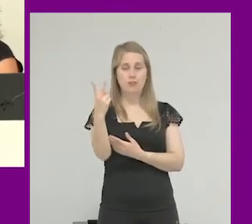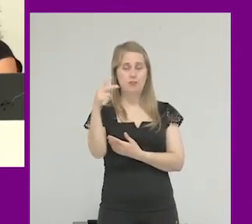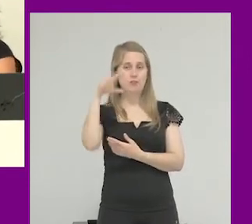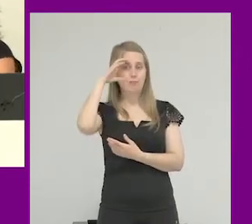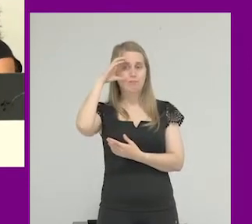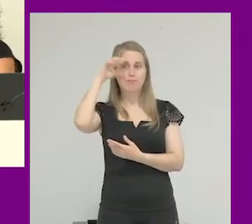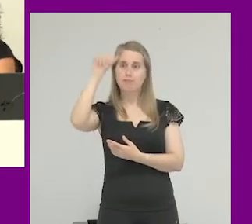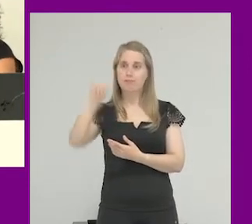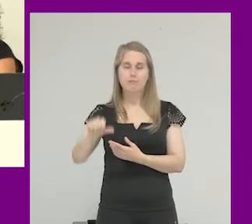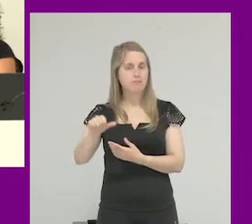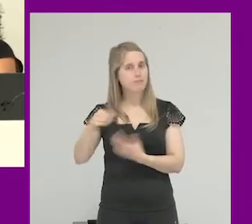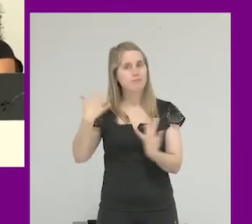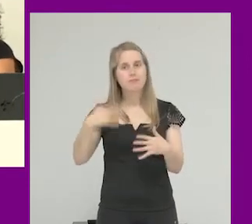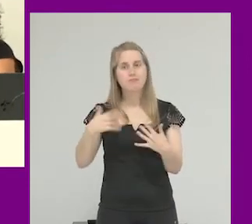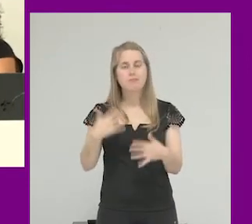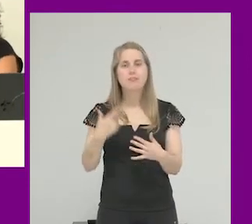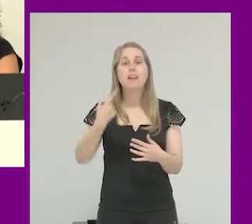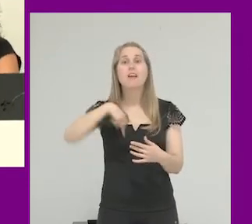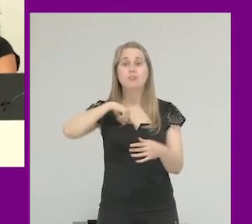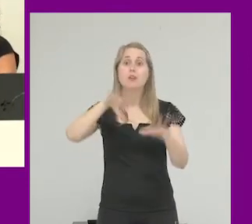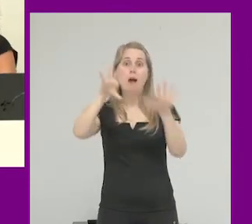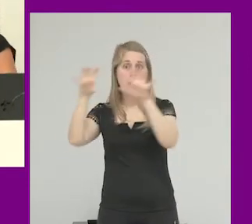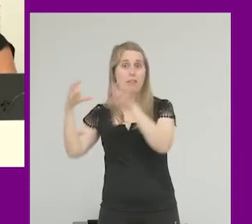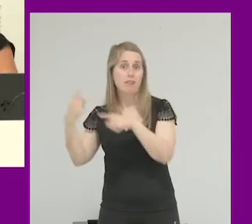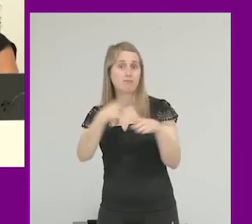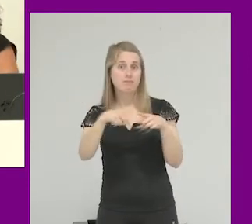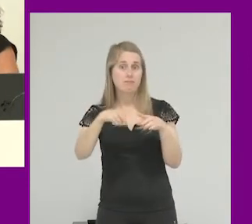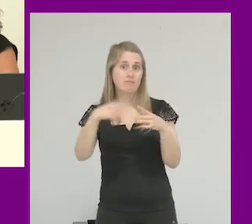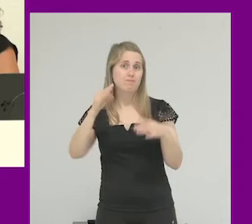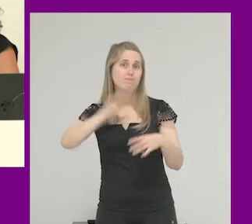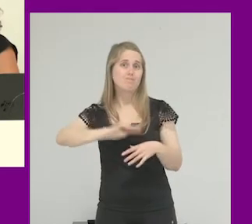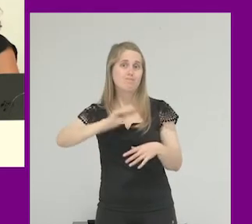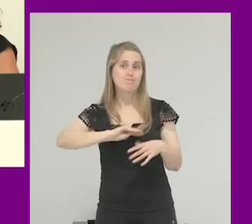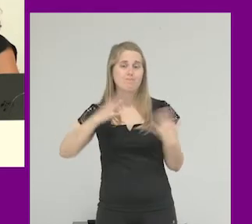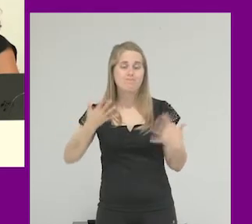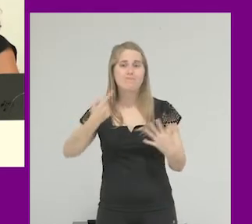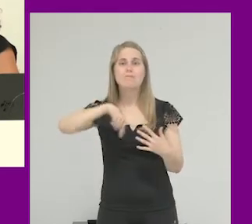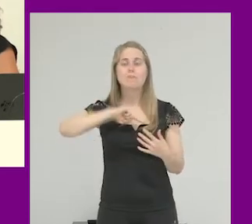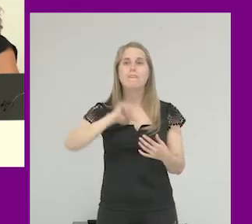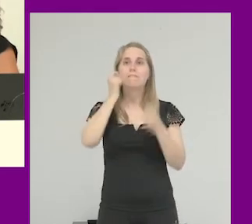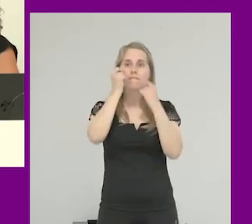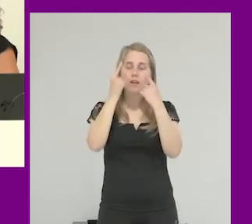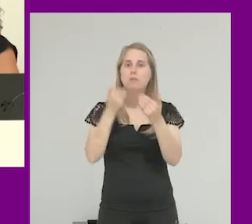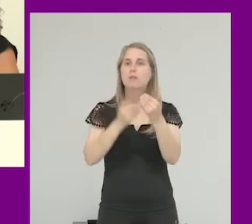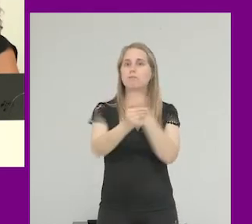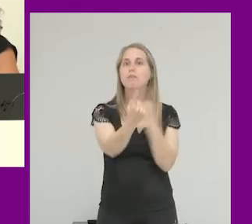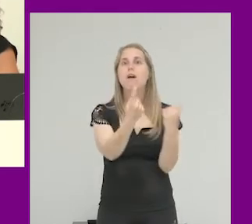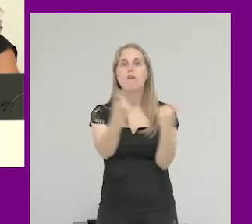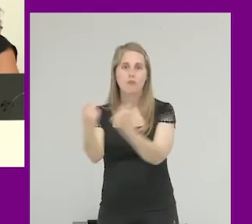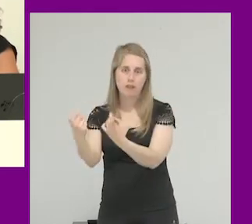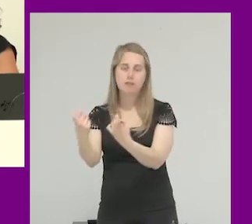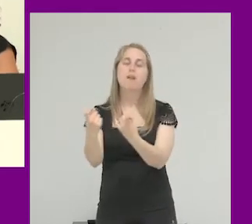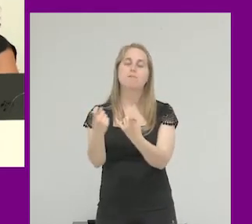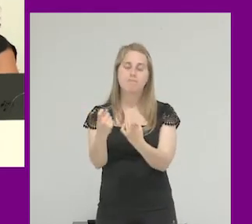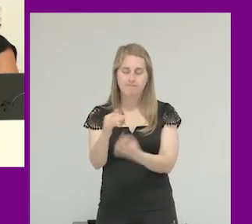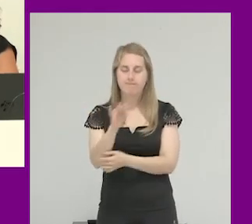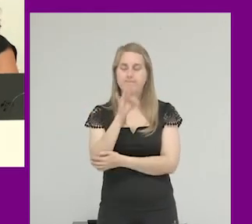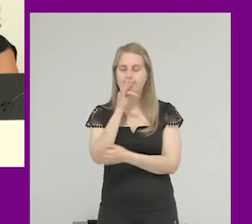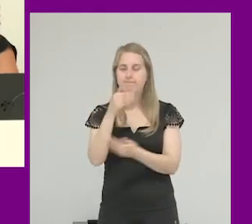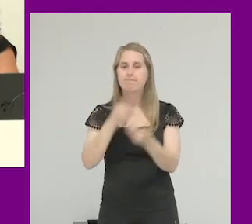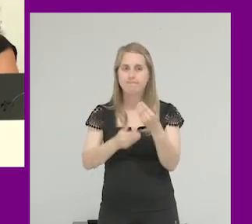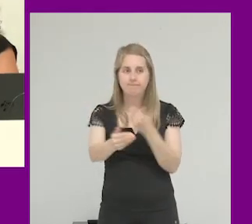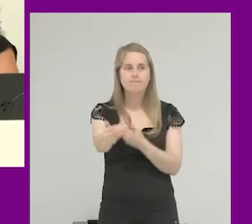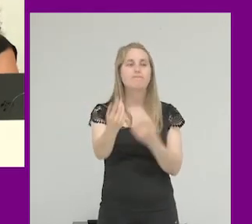vuestra charla y el haber aprendido tantísimo y darnos cuenta de todo el camino que nos falta, ¿no?, todavía por recorrer, que nos